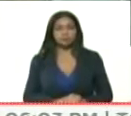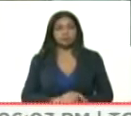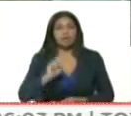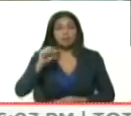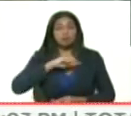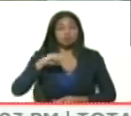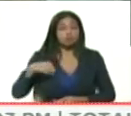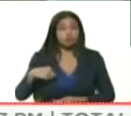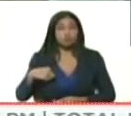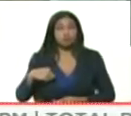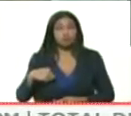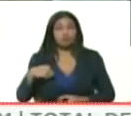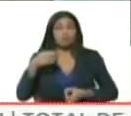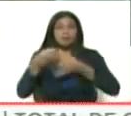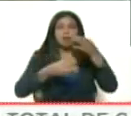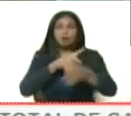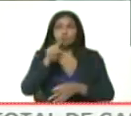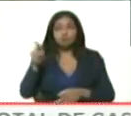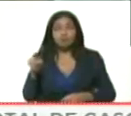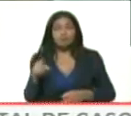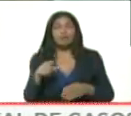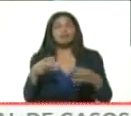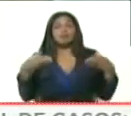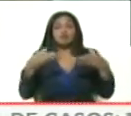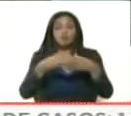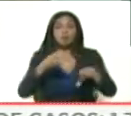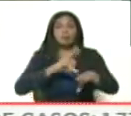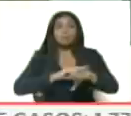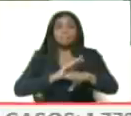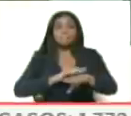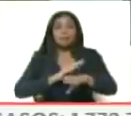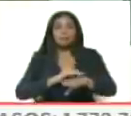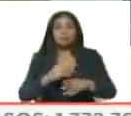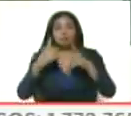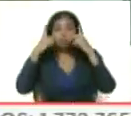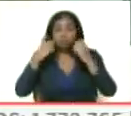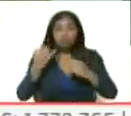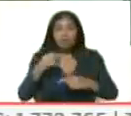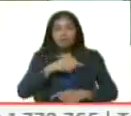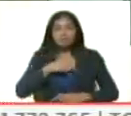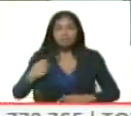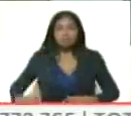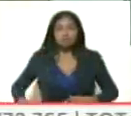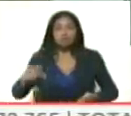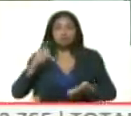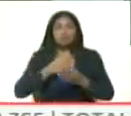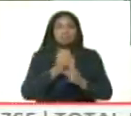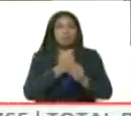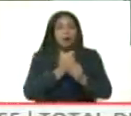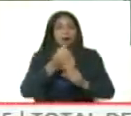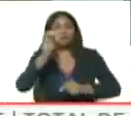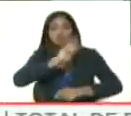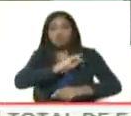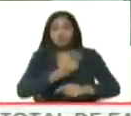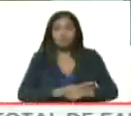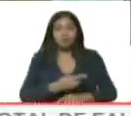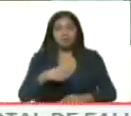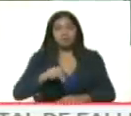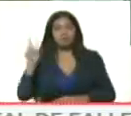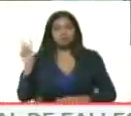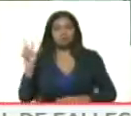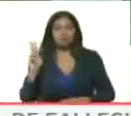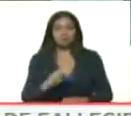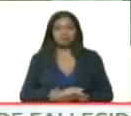hablaron de ustedes, del grupo de expertos de China que está trabajando en Venezuela.